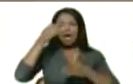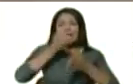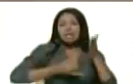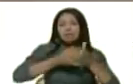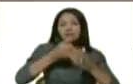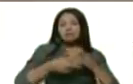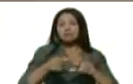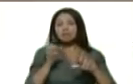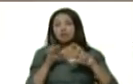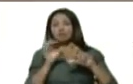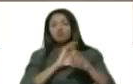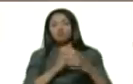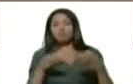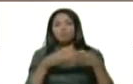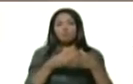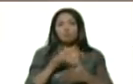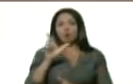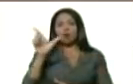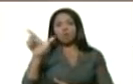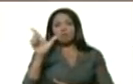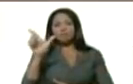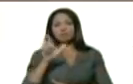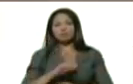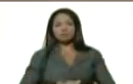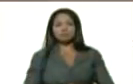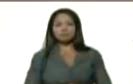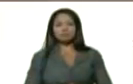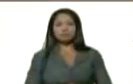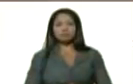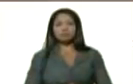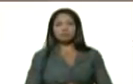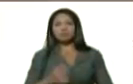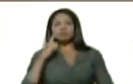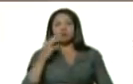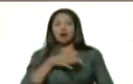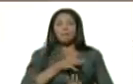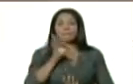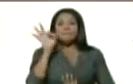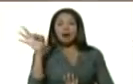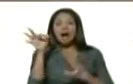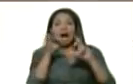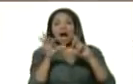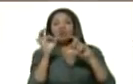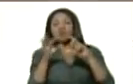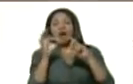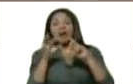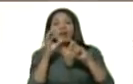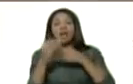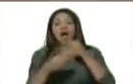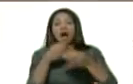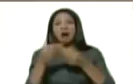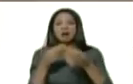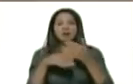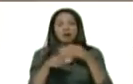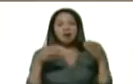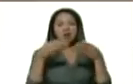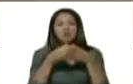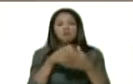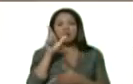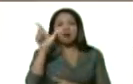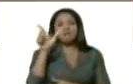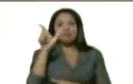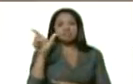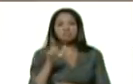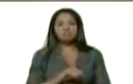inscribirse en el Partido Socialista Unido de Venezuela y a sacar su carné de militante del Partido